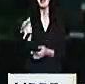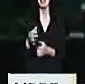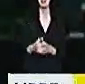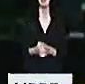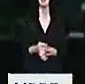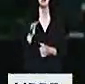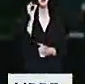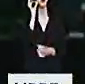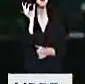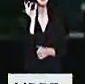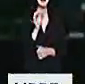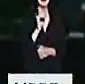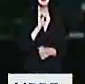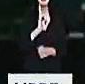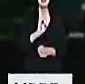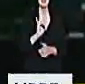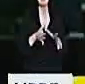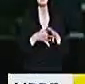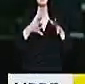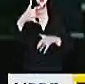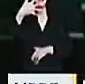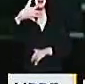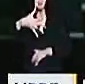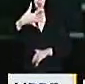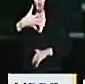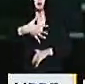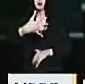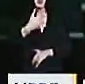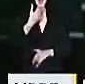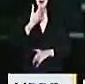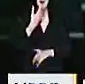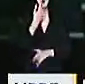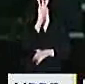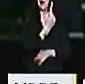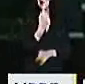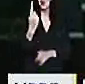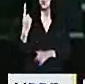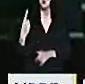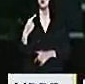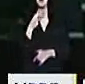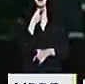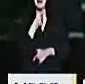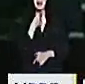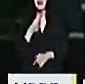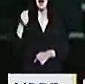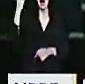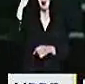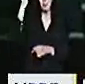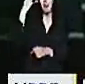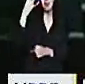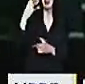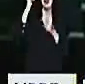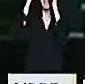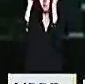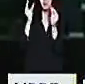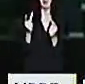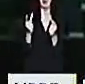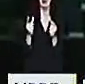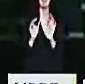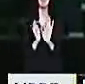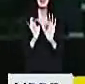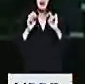yo creo que en ese caso es muy importante la iniciativa personal, de querer capacitarse en las habilidades